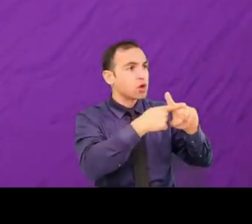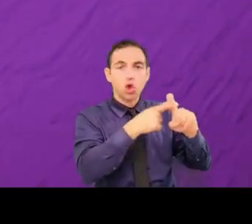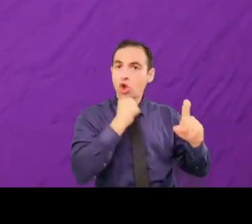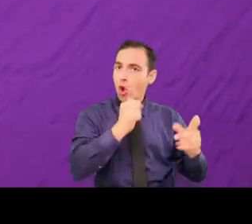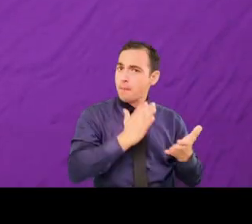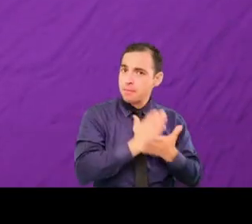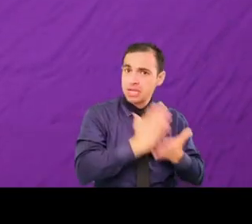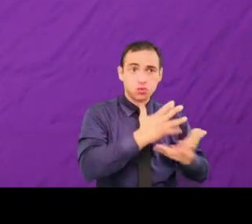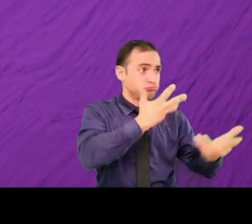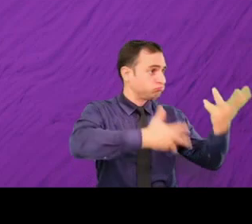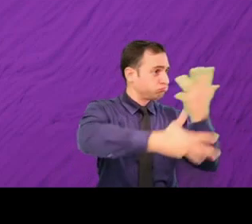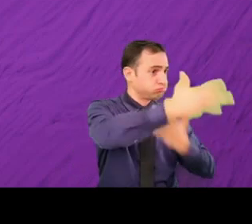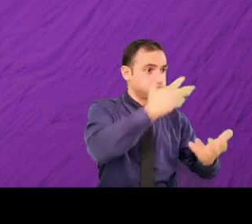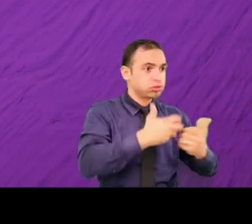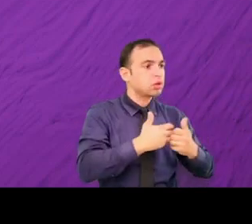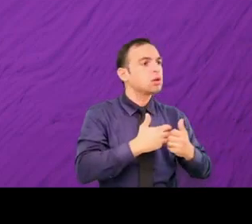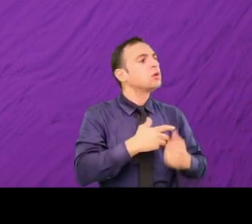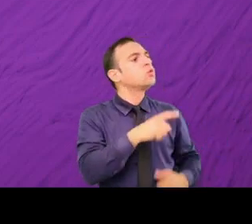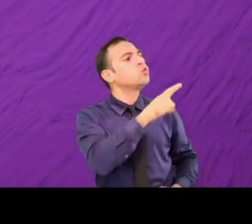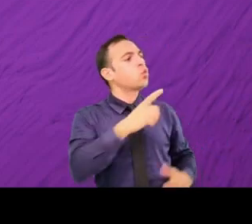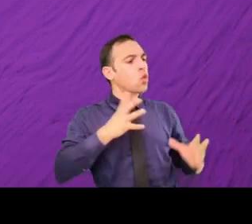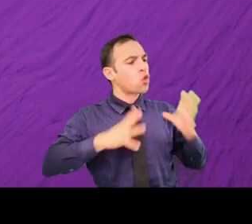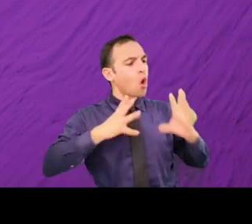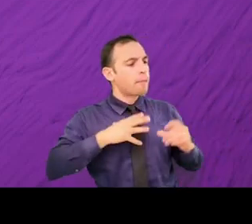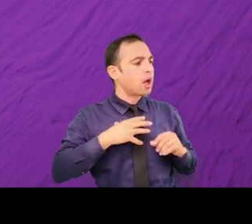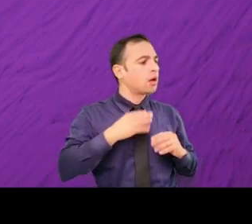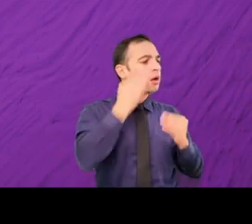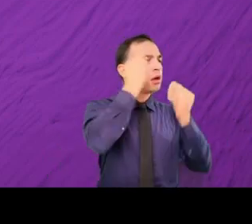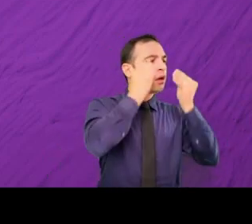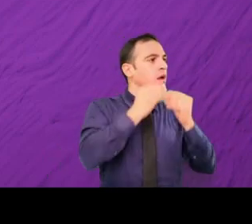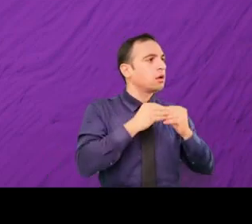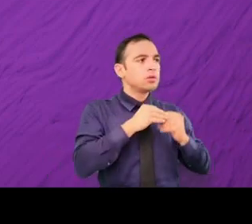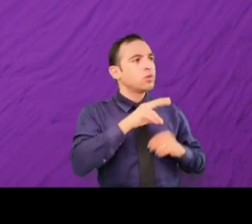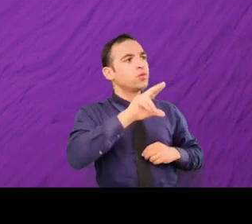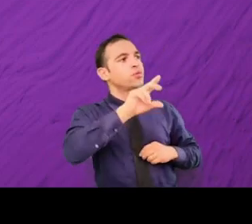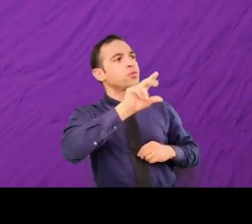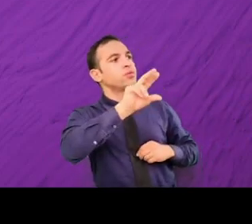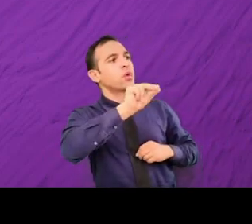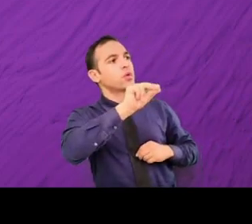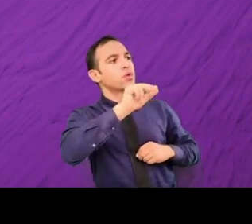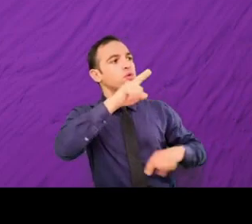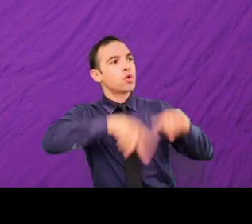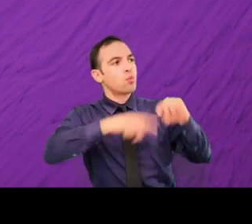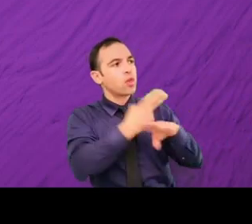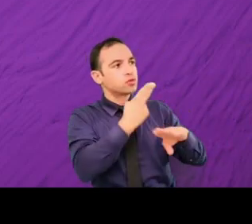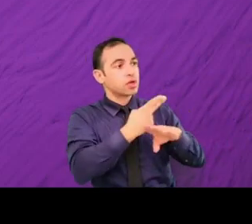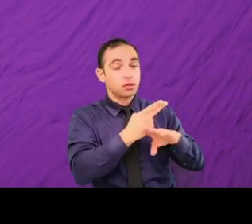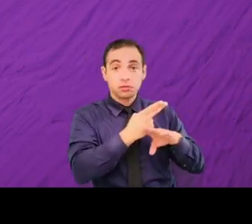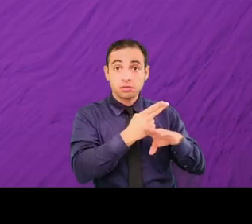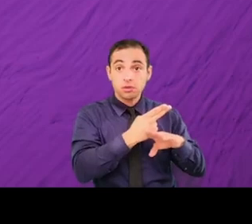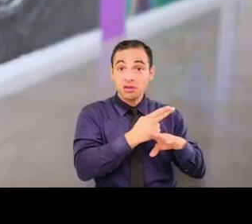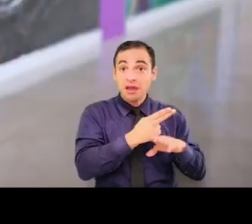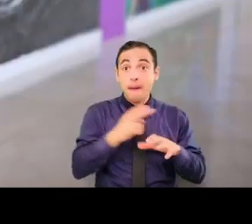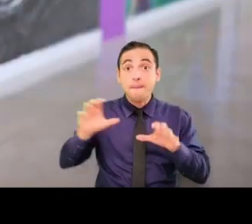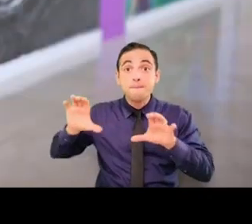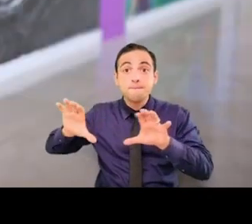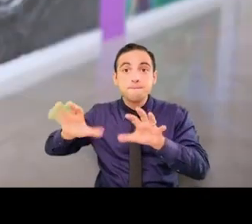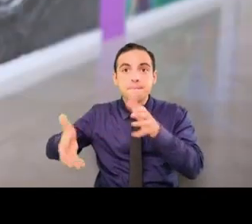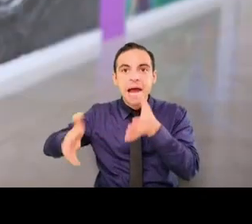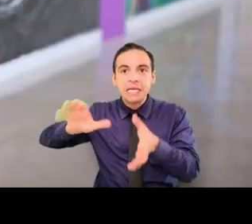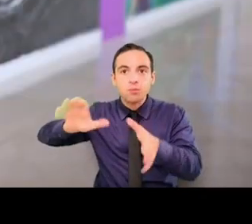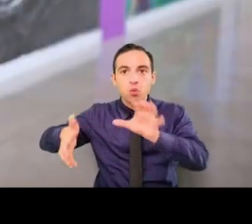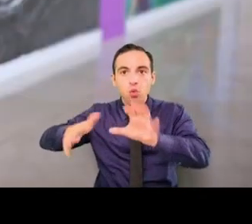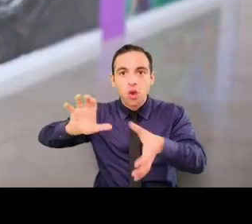te aísla de tu familia de tus amistades quiere ejercer control sobre tu forma de vestir tu maquillaje y otras de tus costumbres